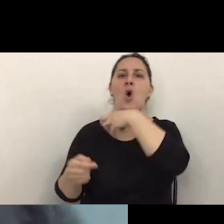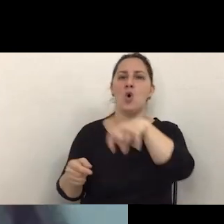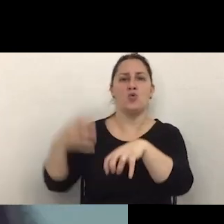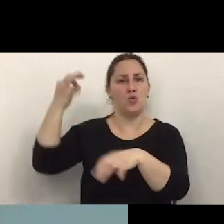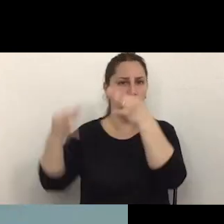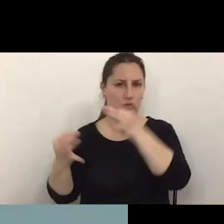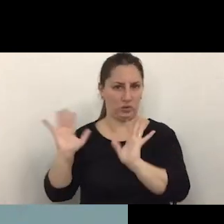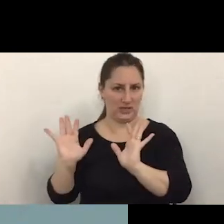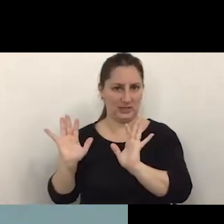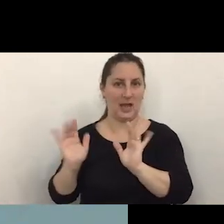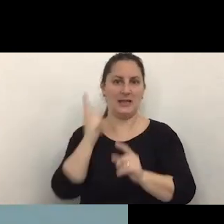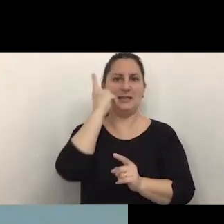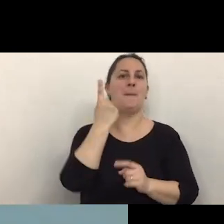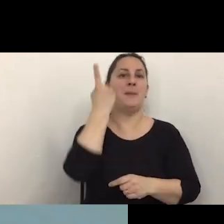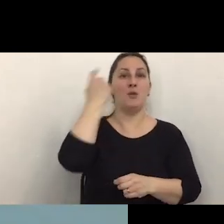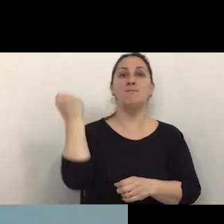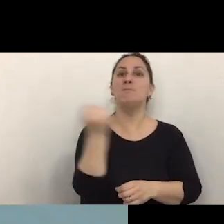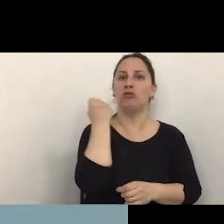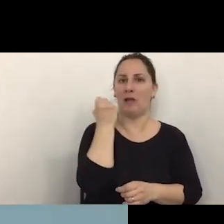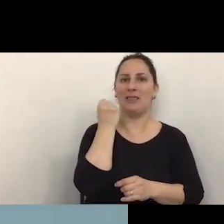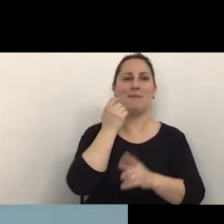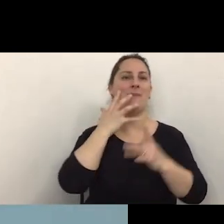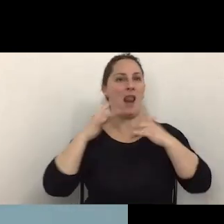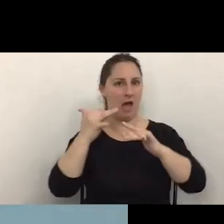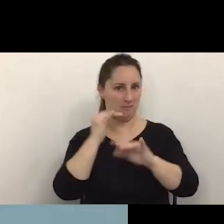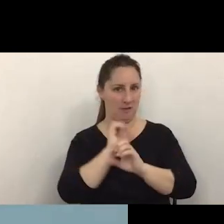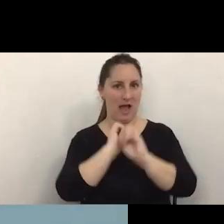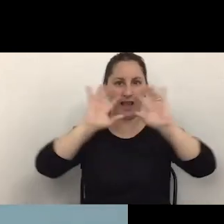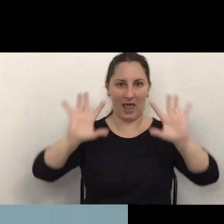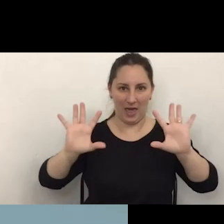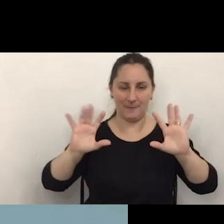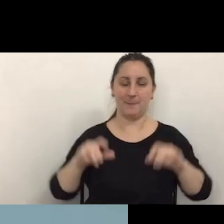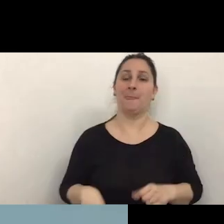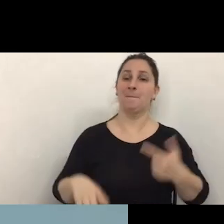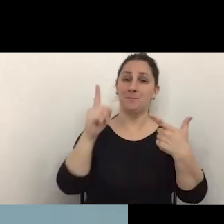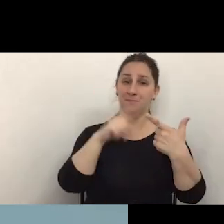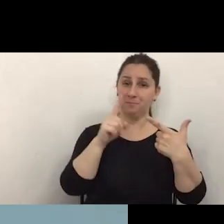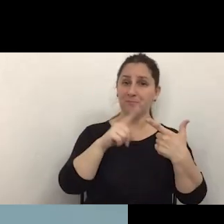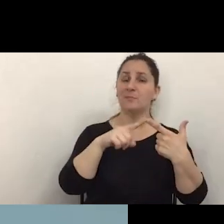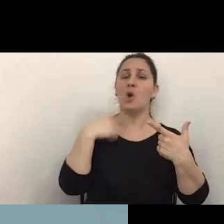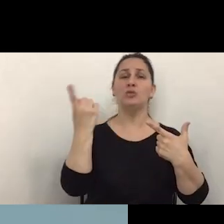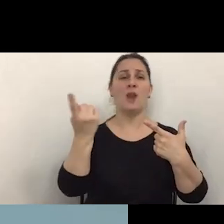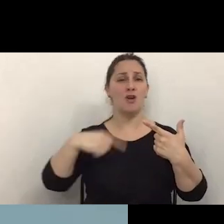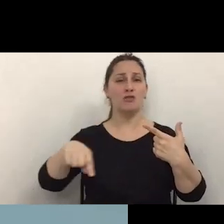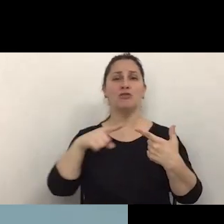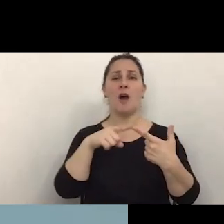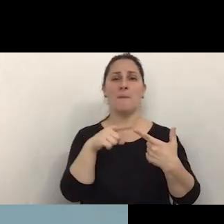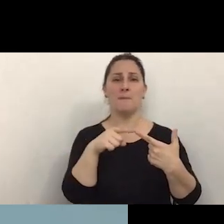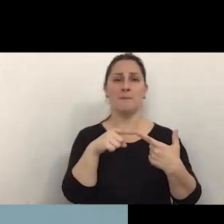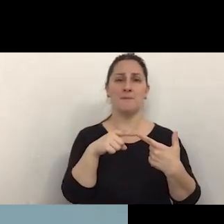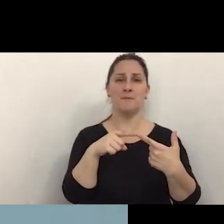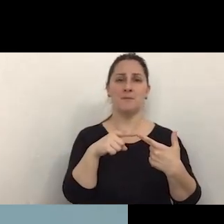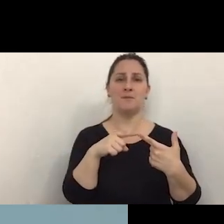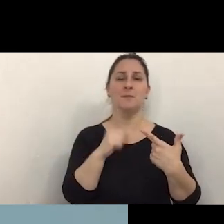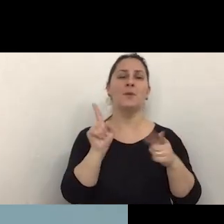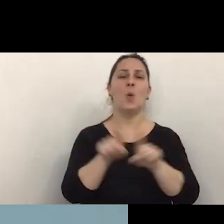Ese es como el primer punto importante para destacar. Segundo, una cuestión, digamos, del